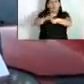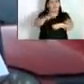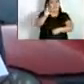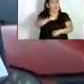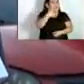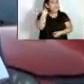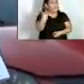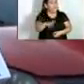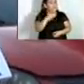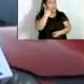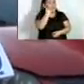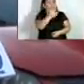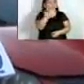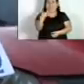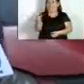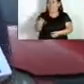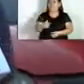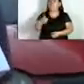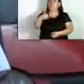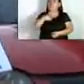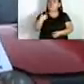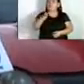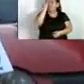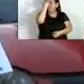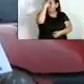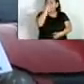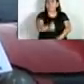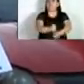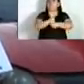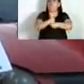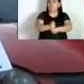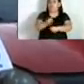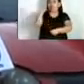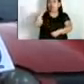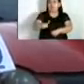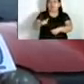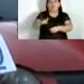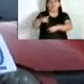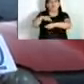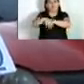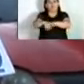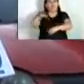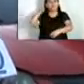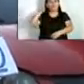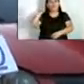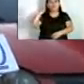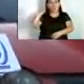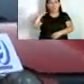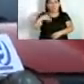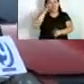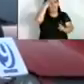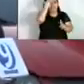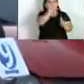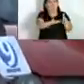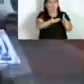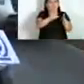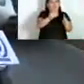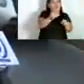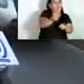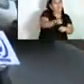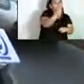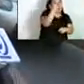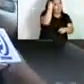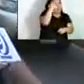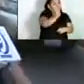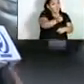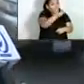pasado demasiadas irregularidades. Yo estoy seguro que aquí la Nueva Concepción la ganó Joaquín, la ganó Nuevas Ideas. Si